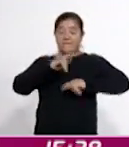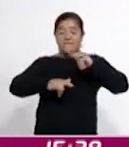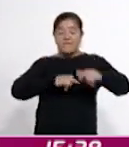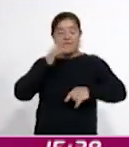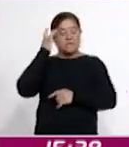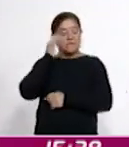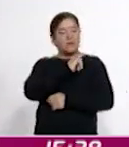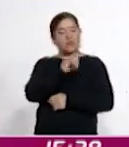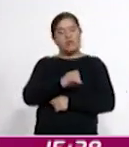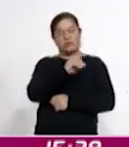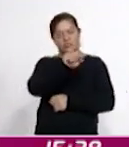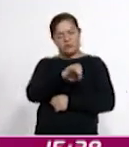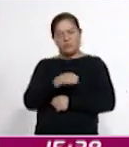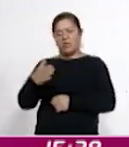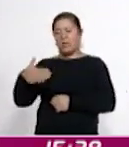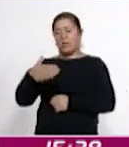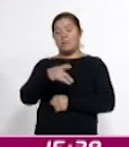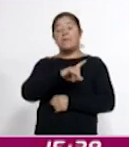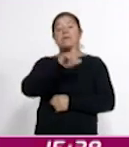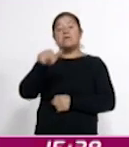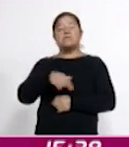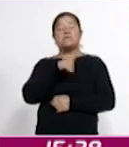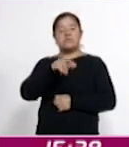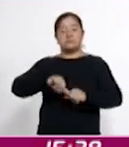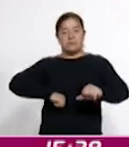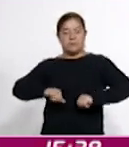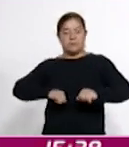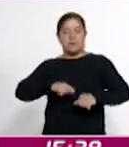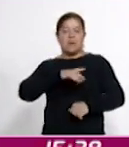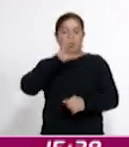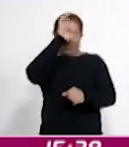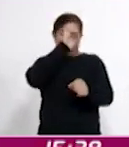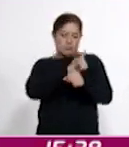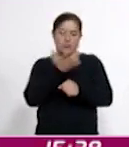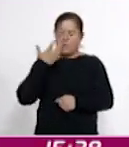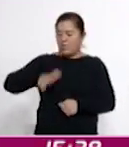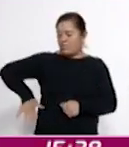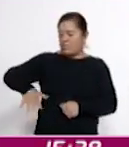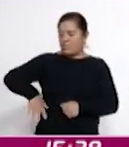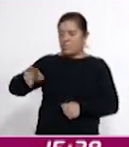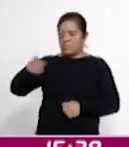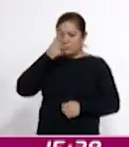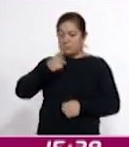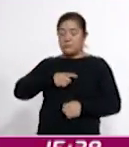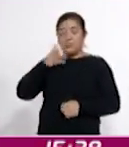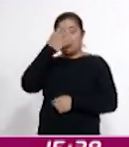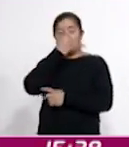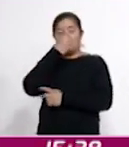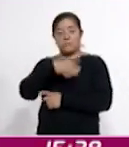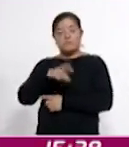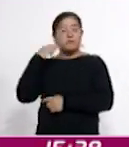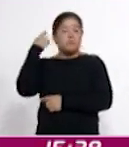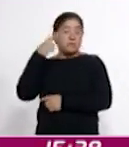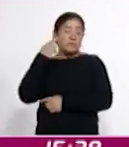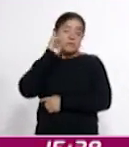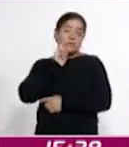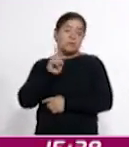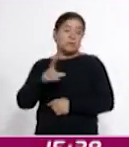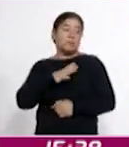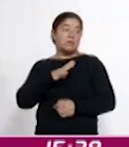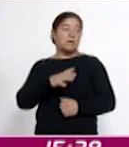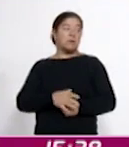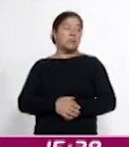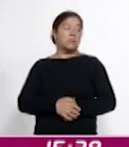ahí se llevarán los siguientes eventos, como son los eventos culturales que acaba de mencionar aquí nuestra hermosa reina, que